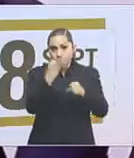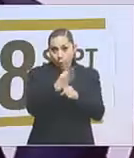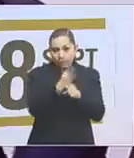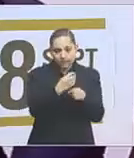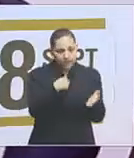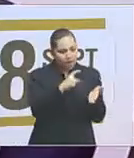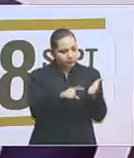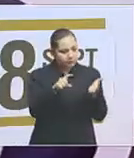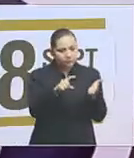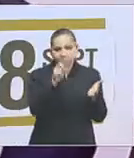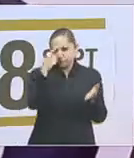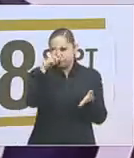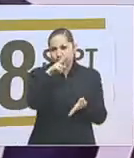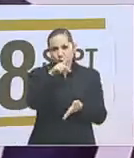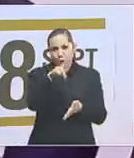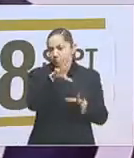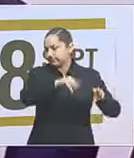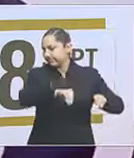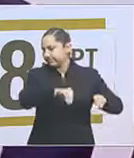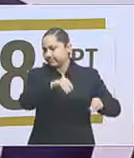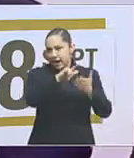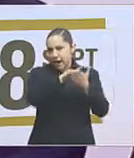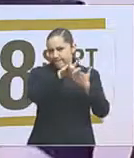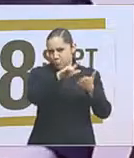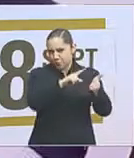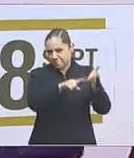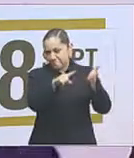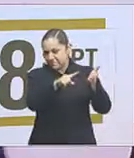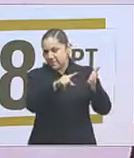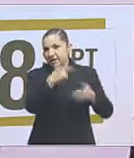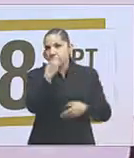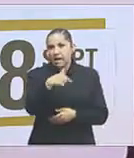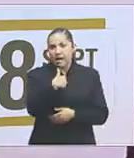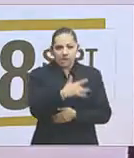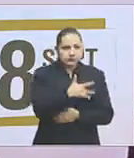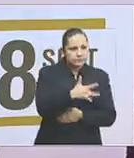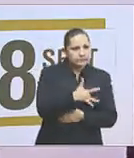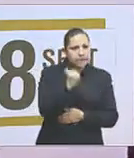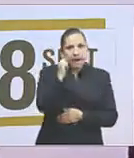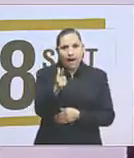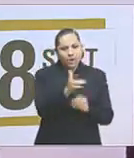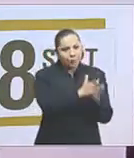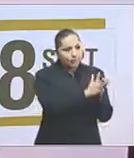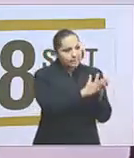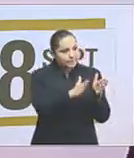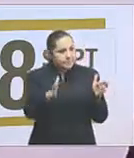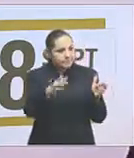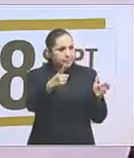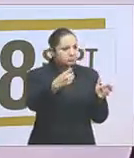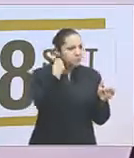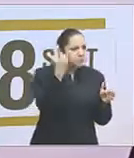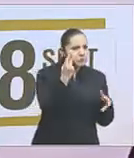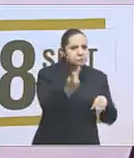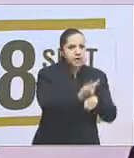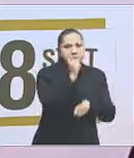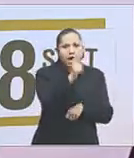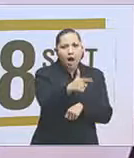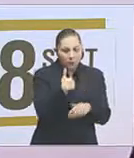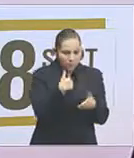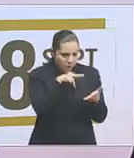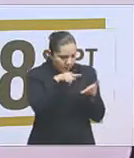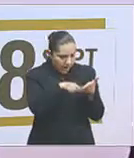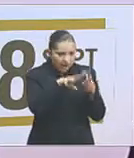me siento muy extraño siento que es algo malo me puede pasar durante el trayecto de la conferencia se da esto en medio de